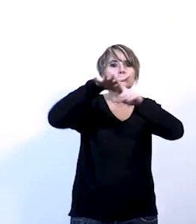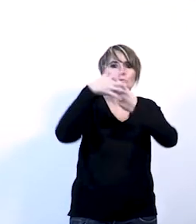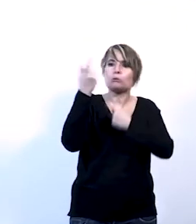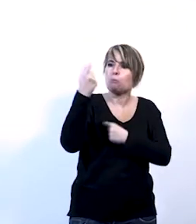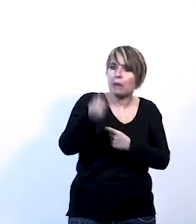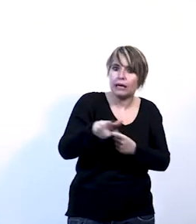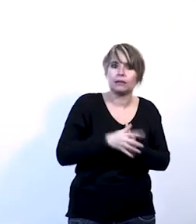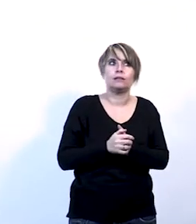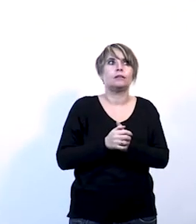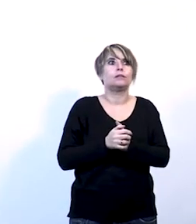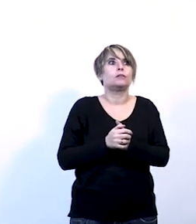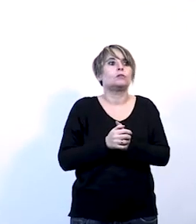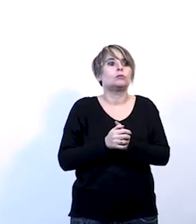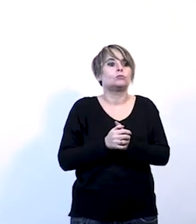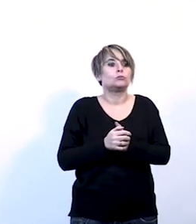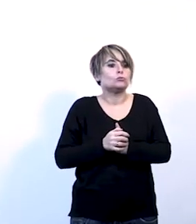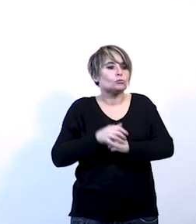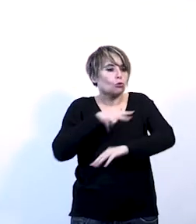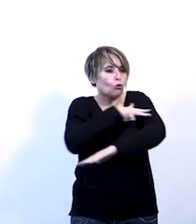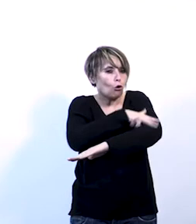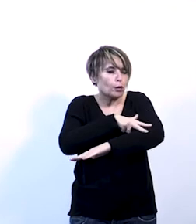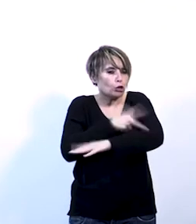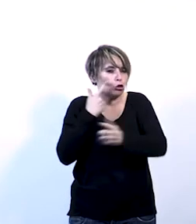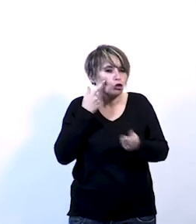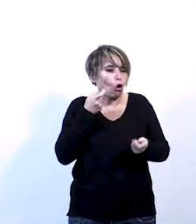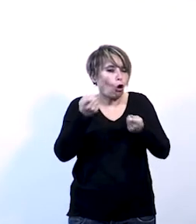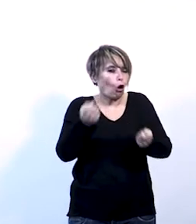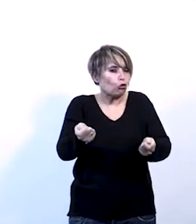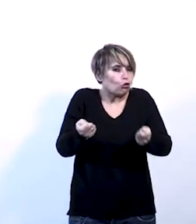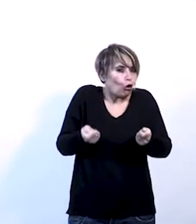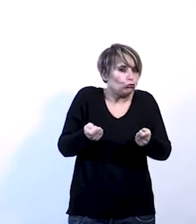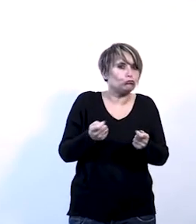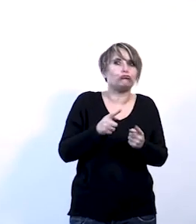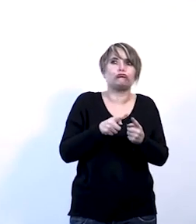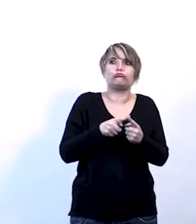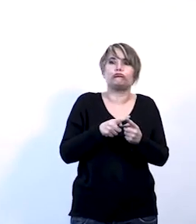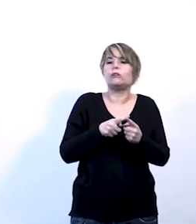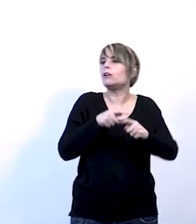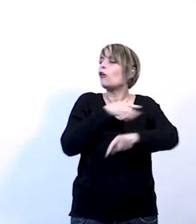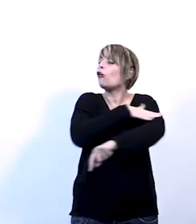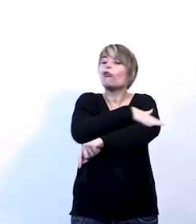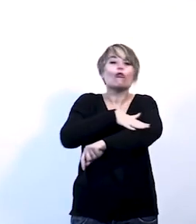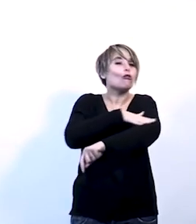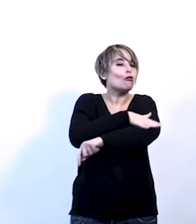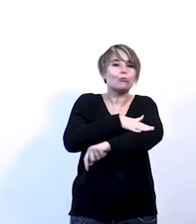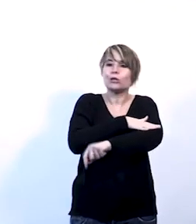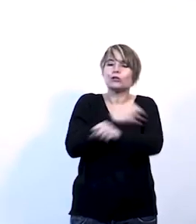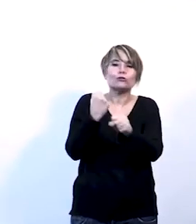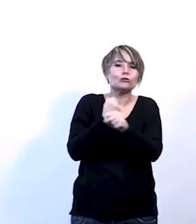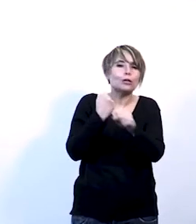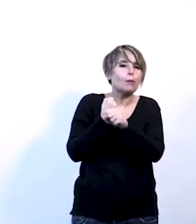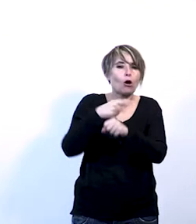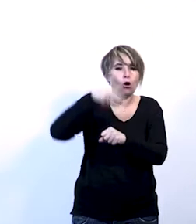Son gobiernos que controlan y son gobiernos que no trabajan mucho para cambiar la